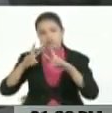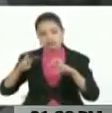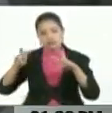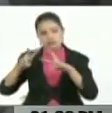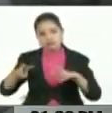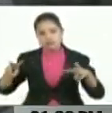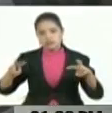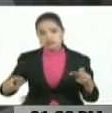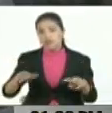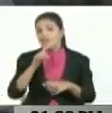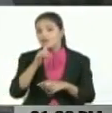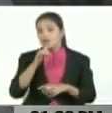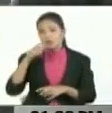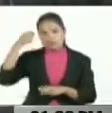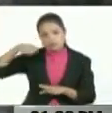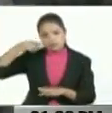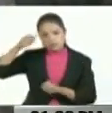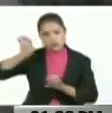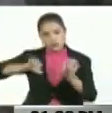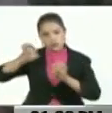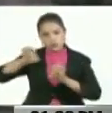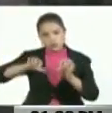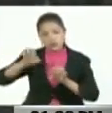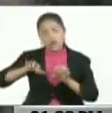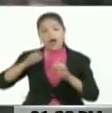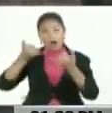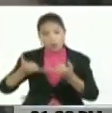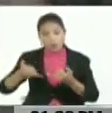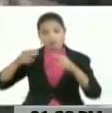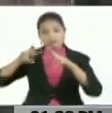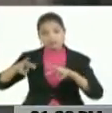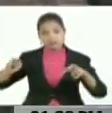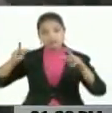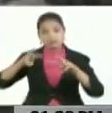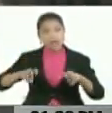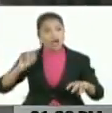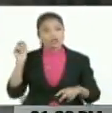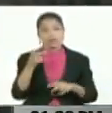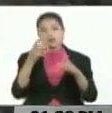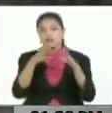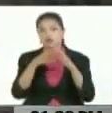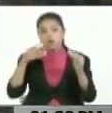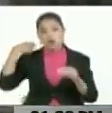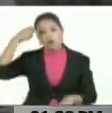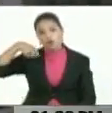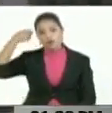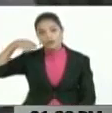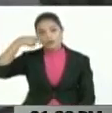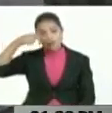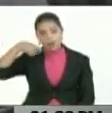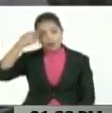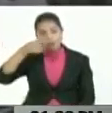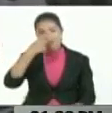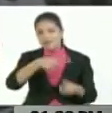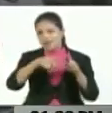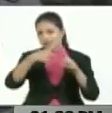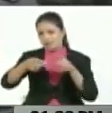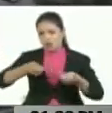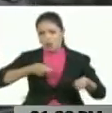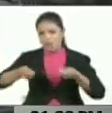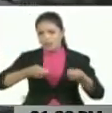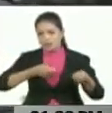de informática forense. Estamos haciendo un análisis a todos los videos encontrados en los diferentes comercios que